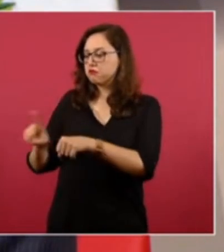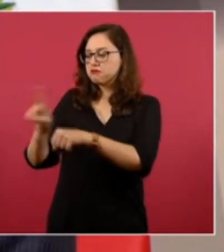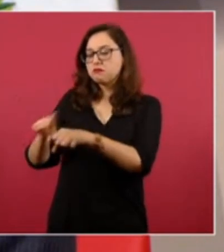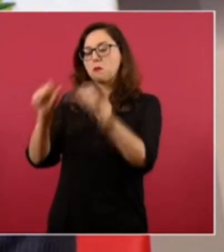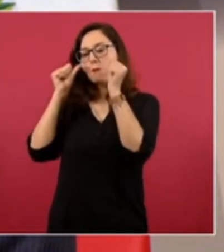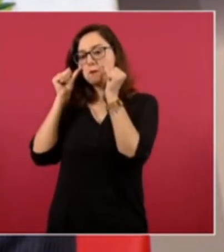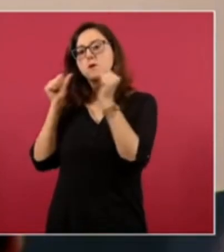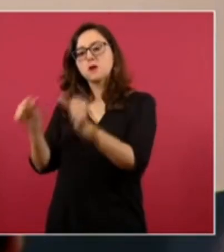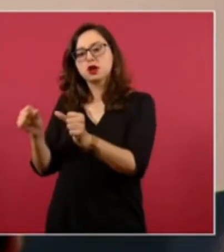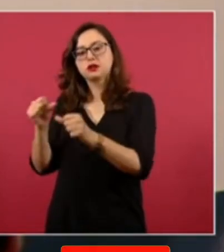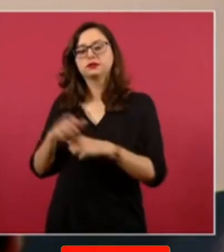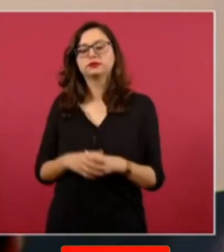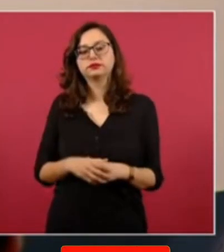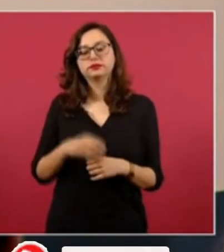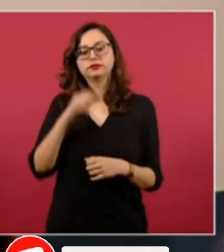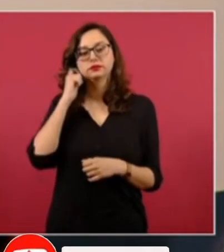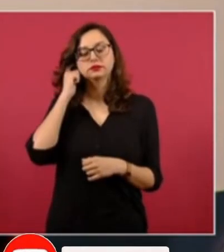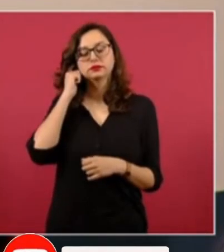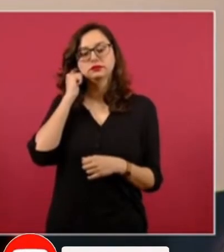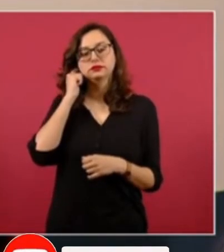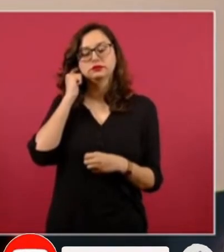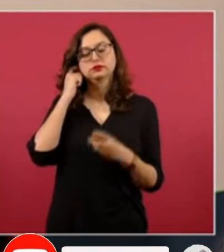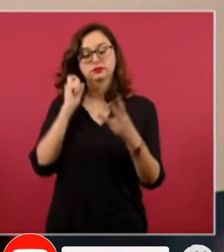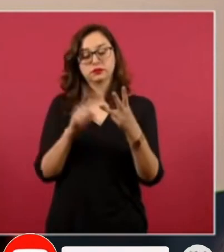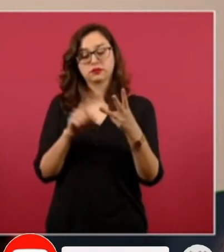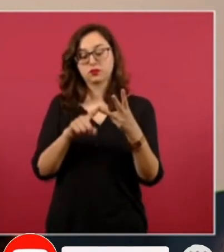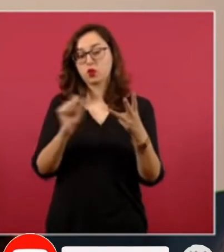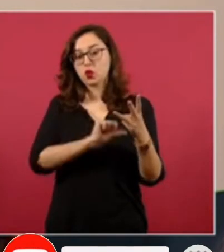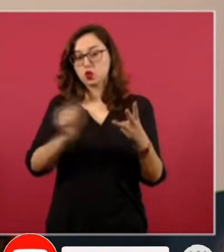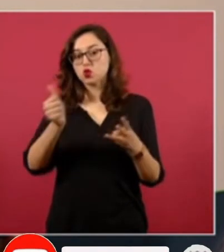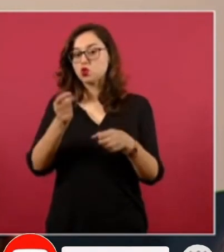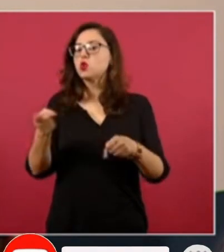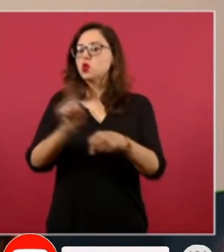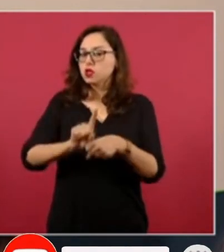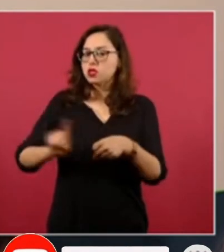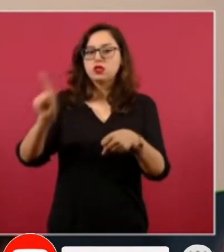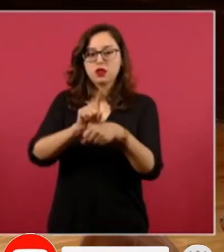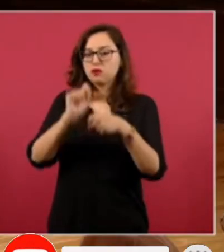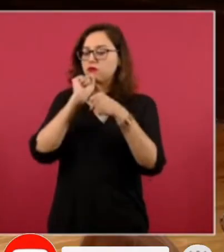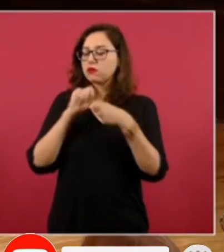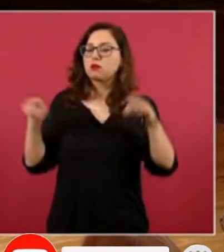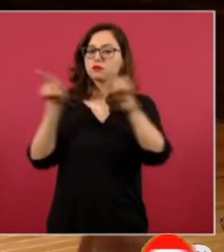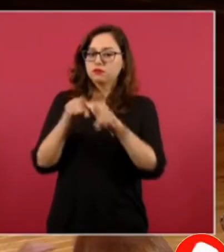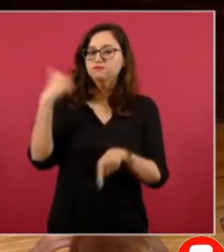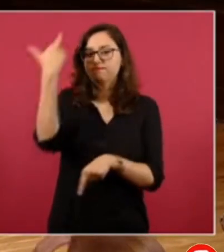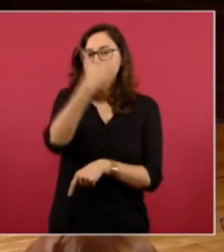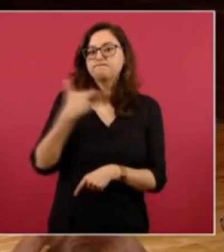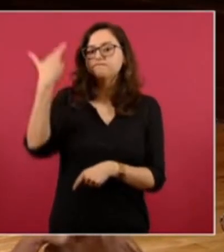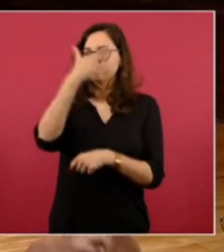Otro dato que reviso diariamente es el de los